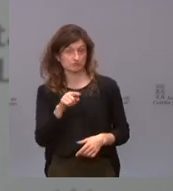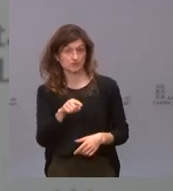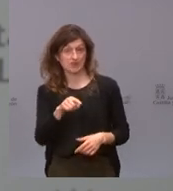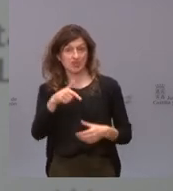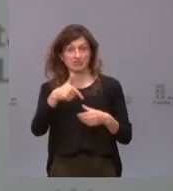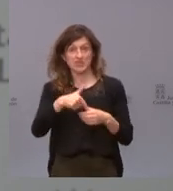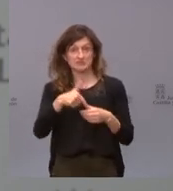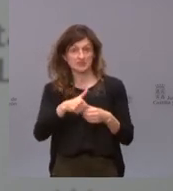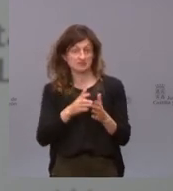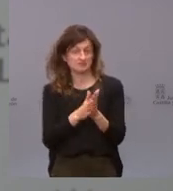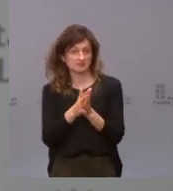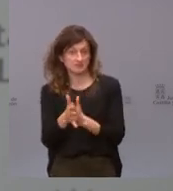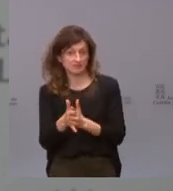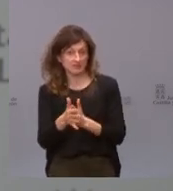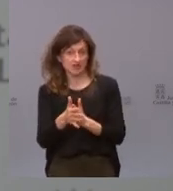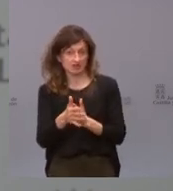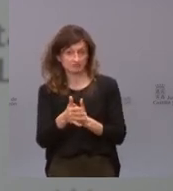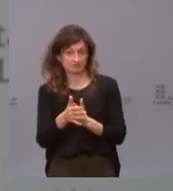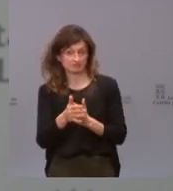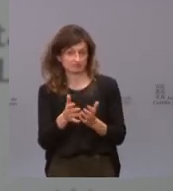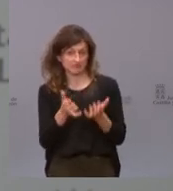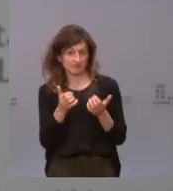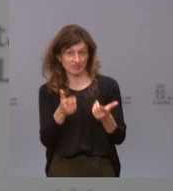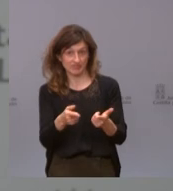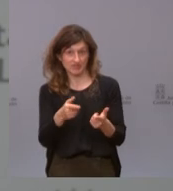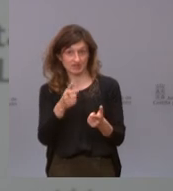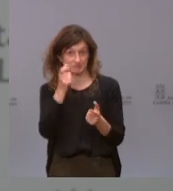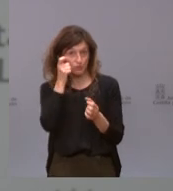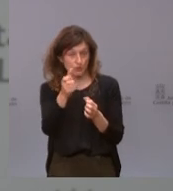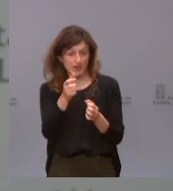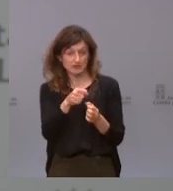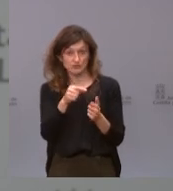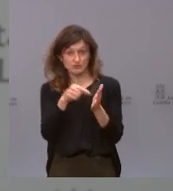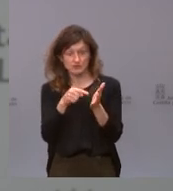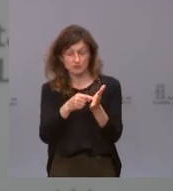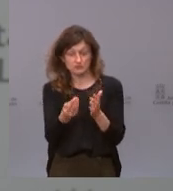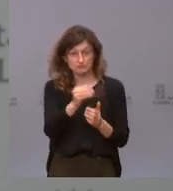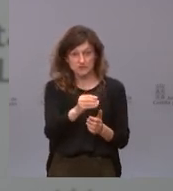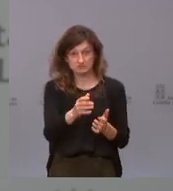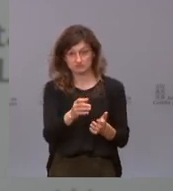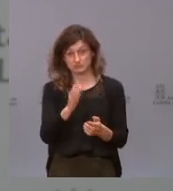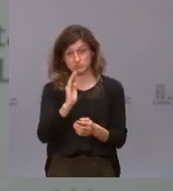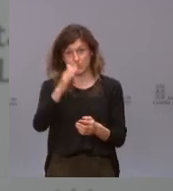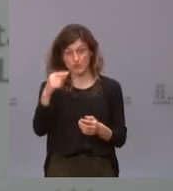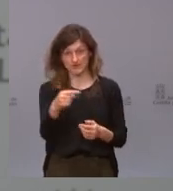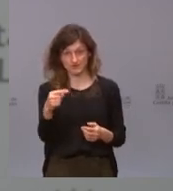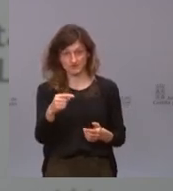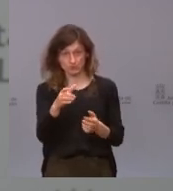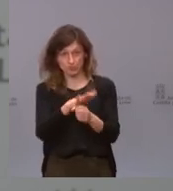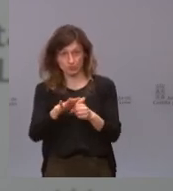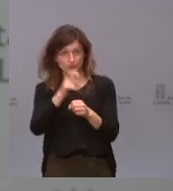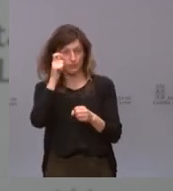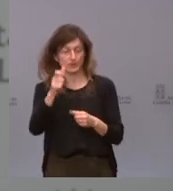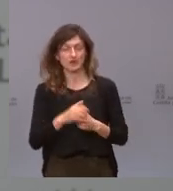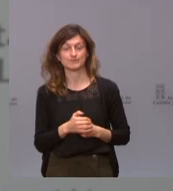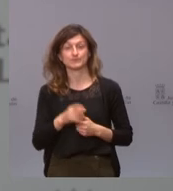motor que mueve fundamentalmente al mundo rural y por tanto esas subidas impositivas perjudican especialmente a los habitantes del mundo rural y el debate que se planteó en